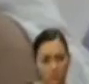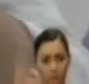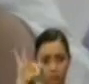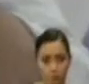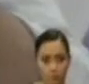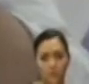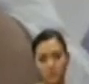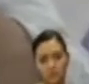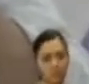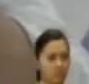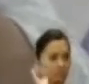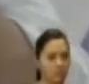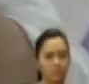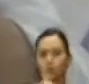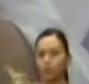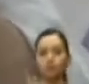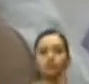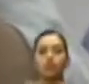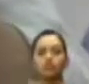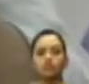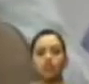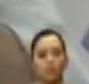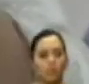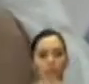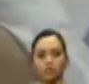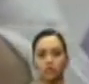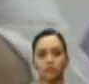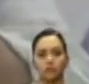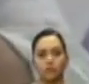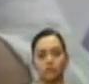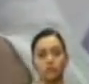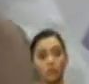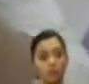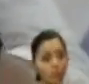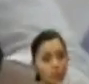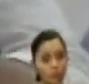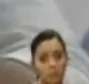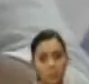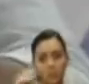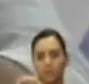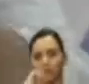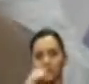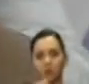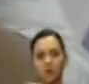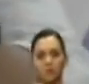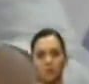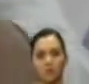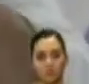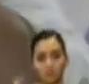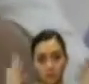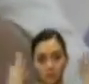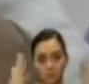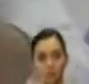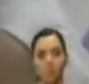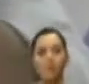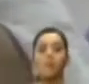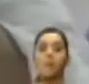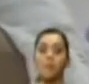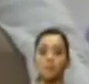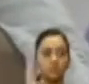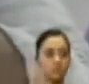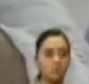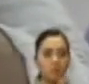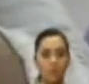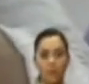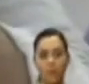eligieron para calentar un puesto, sino para resolver los problemas históricos del país. Y uno de esos problemas históricos era la falta de límites internos, que, insisto, había causado hasta